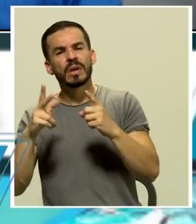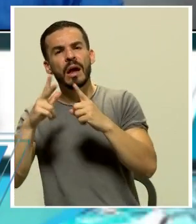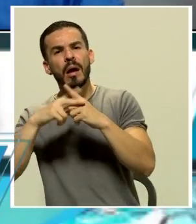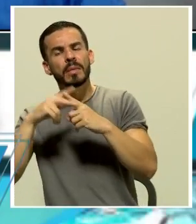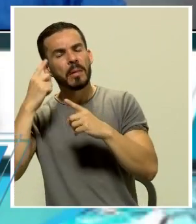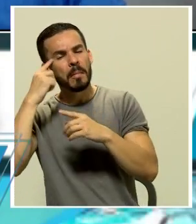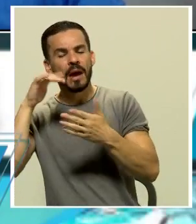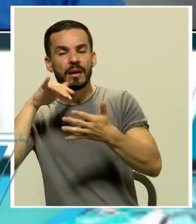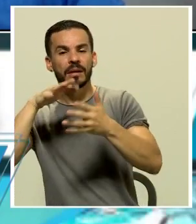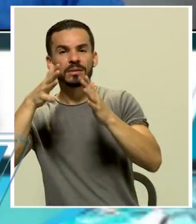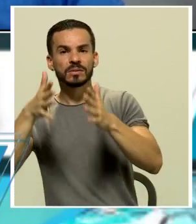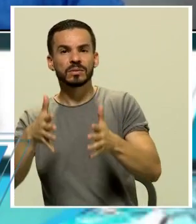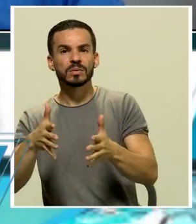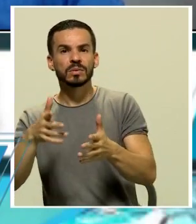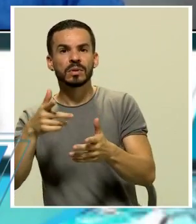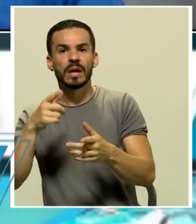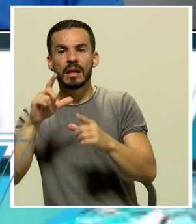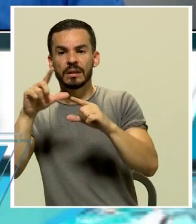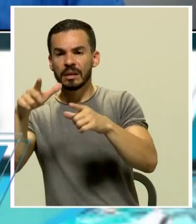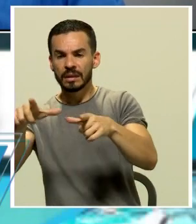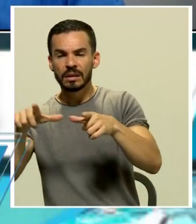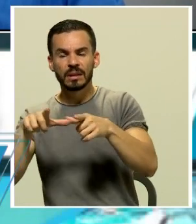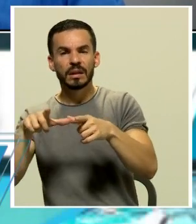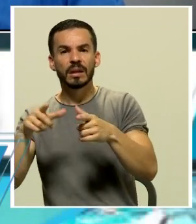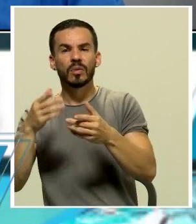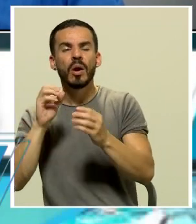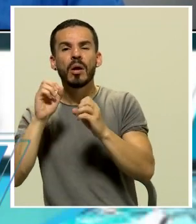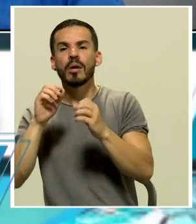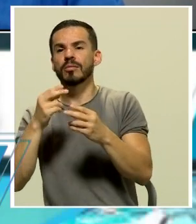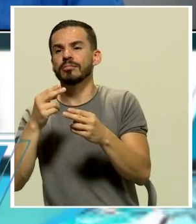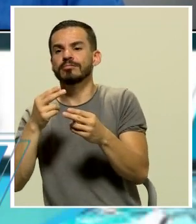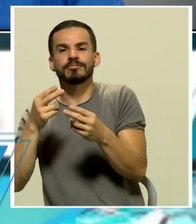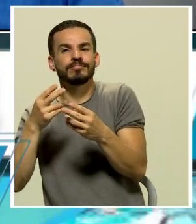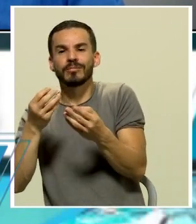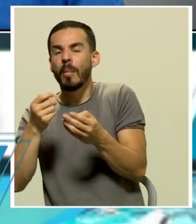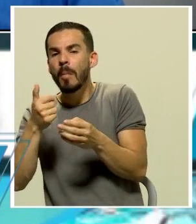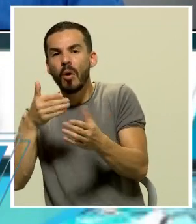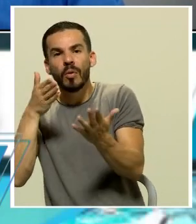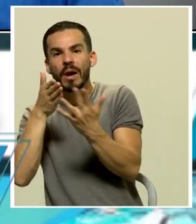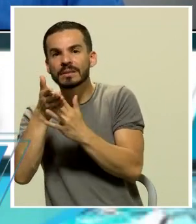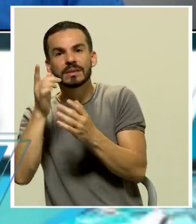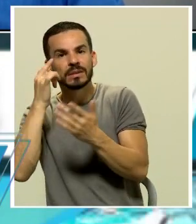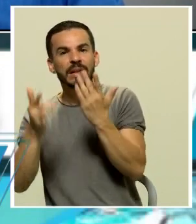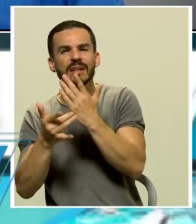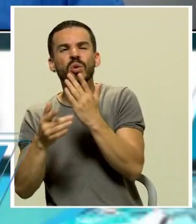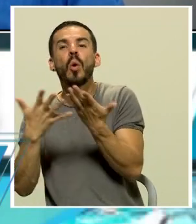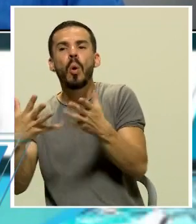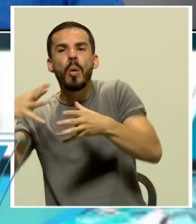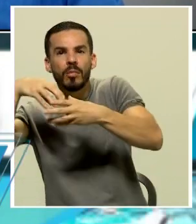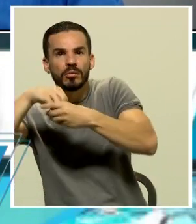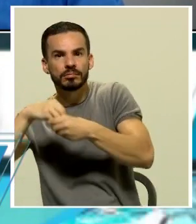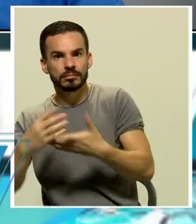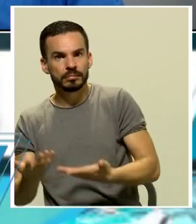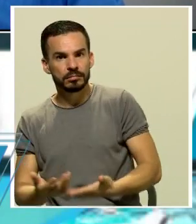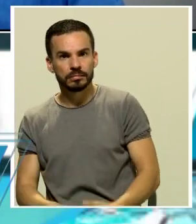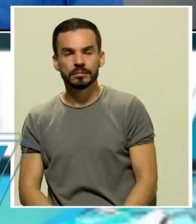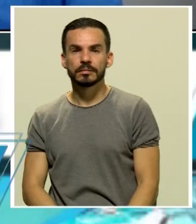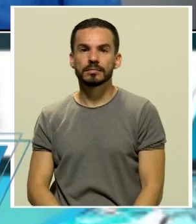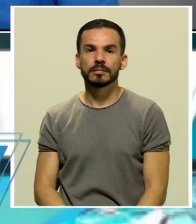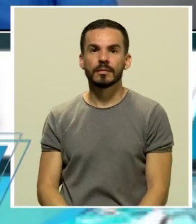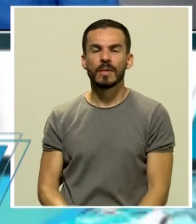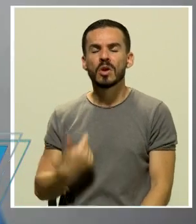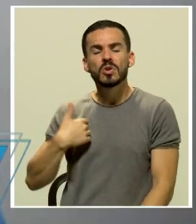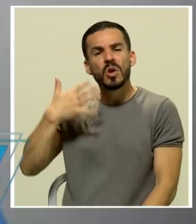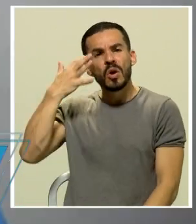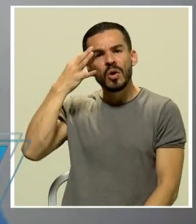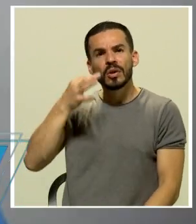para estudiantes de zonas con poco acceso a la tecnología? ¿Cómo integrarlos? Yo